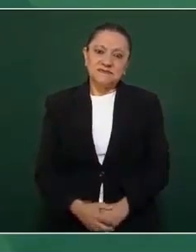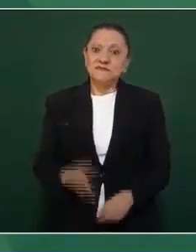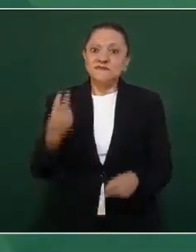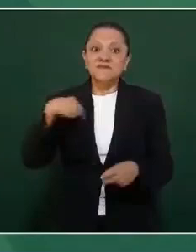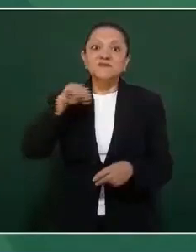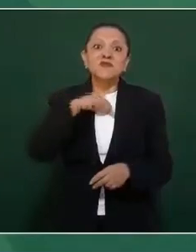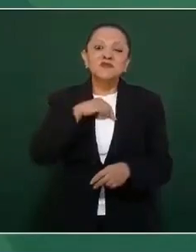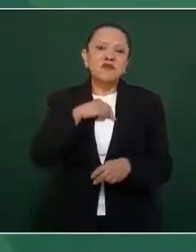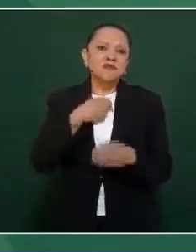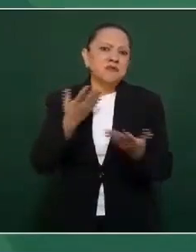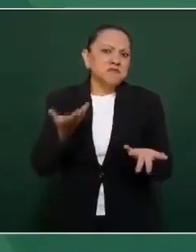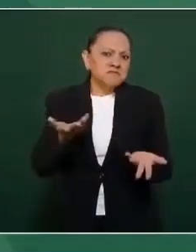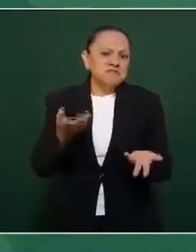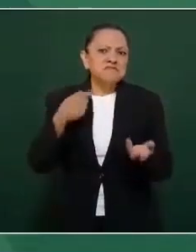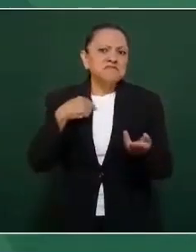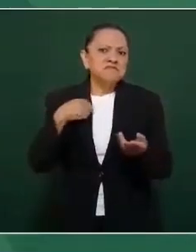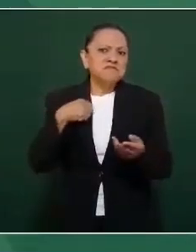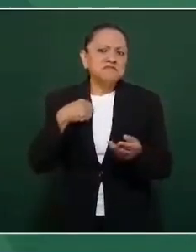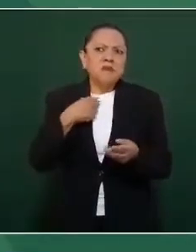Nosotros no vamos a